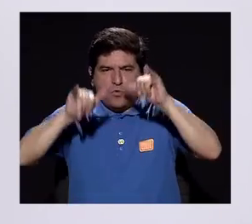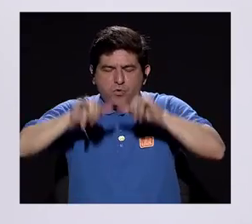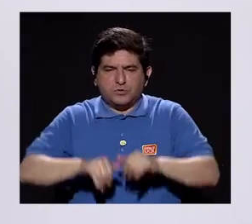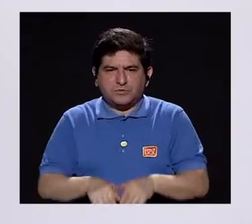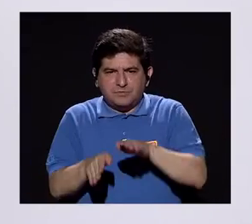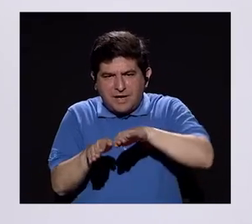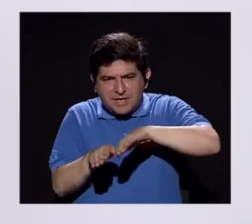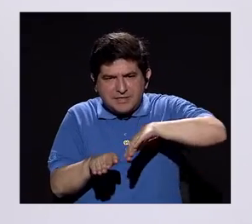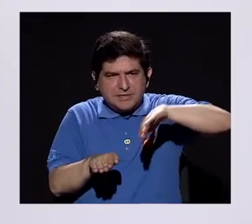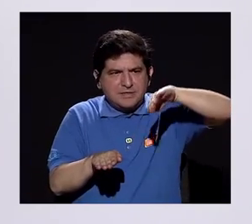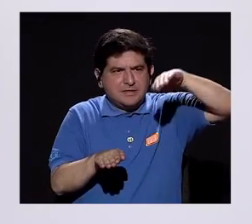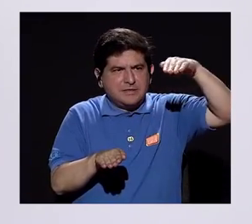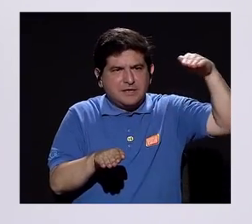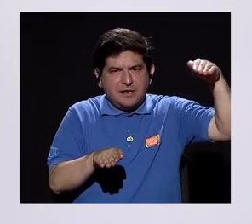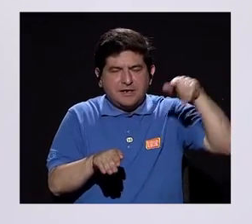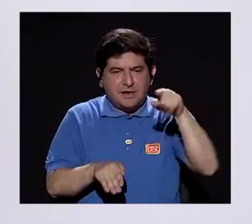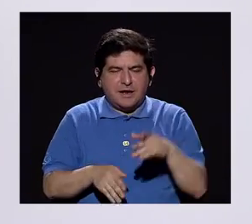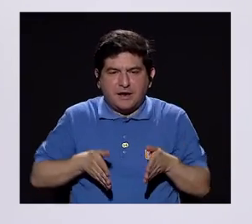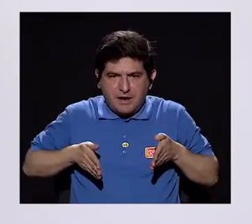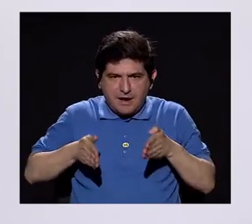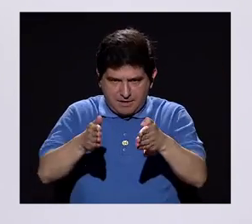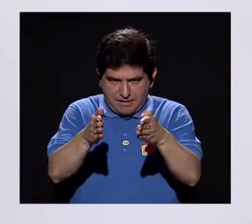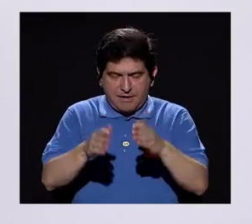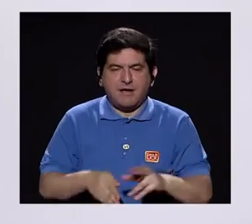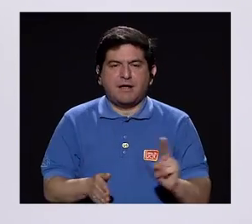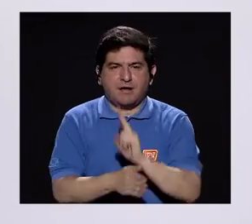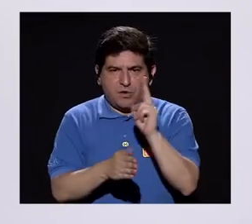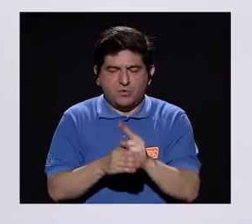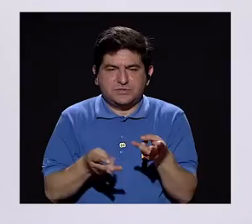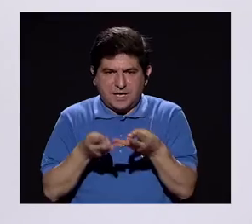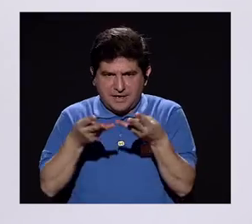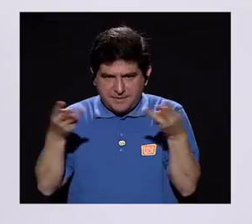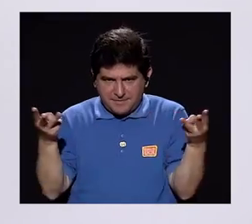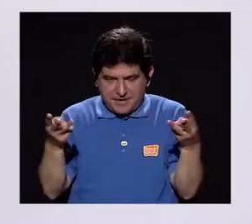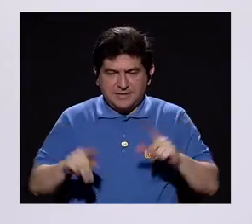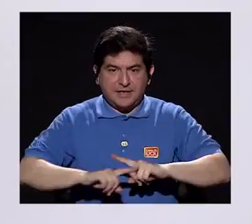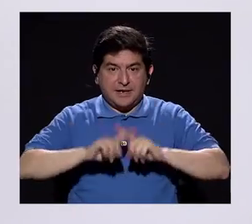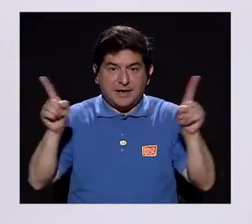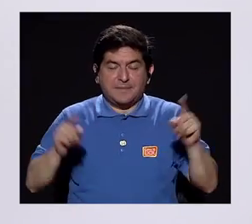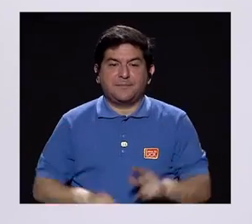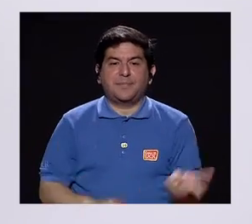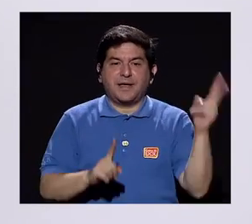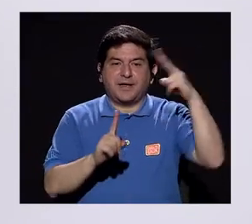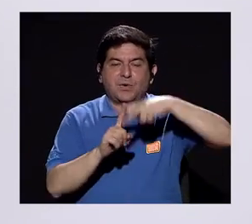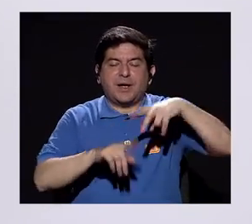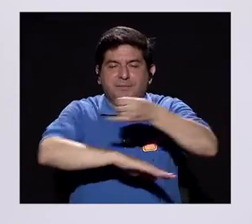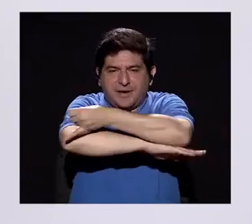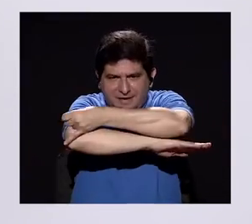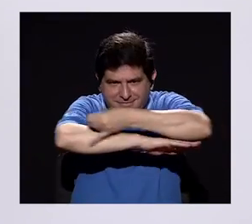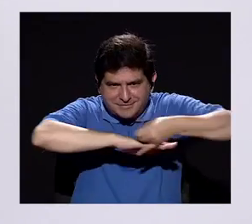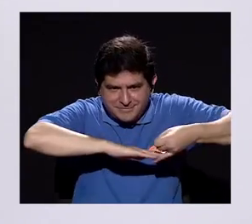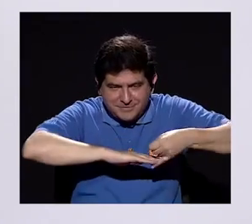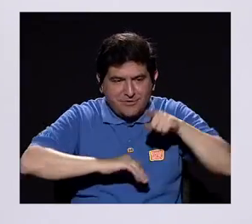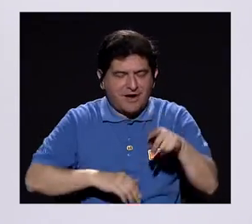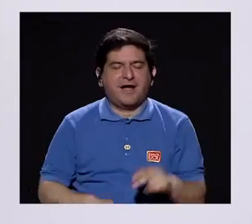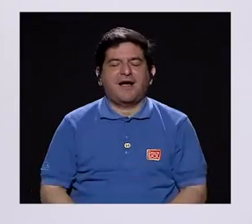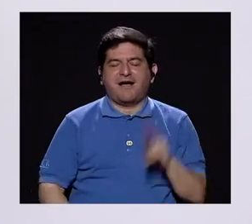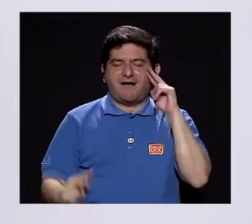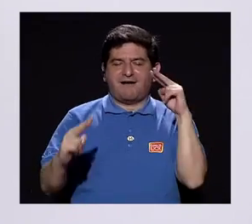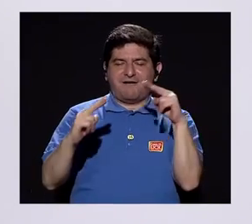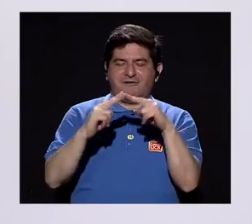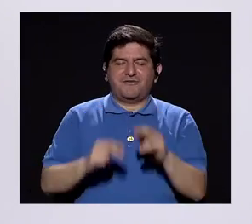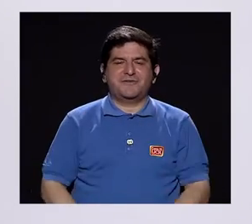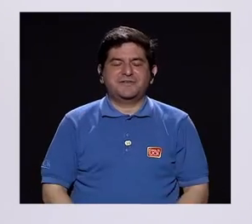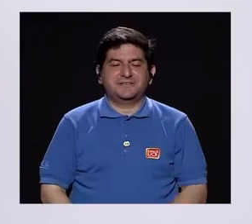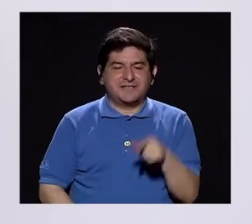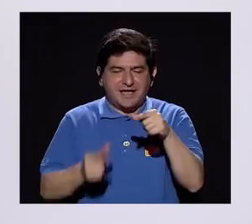por ejemplo una carretera que utilizan materiales geológicos pero de una aplicación ingenieril a eso se le conoce